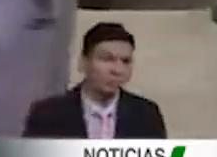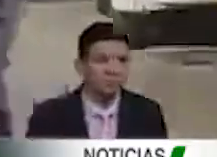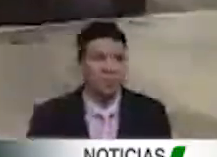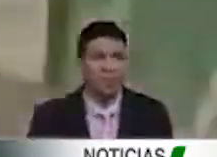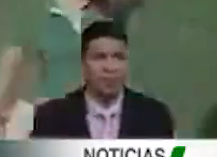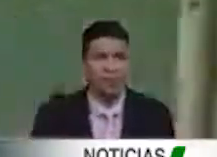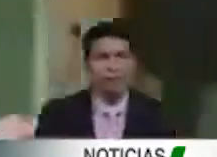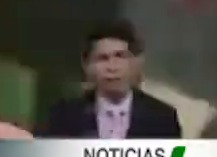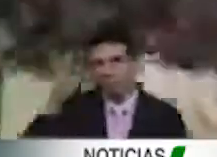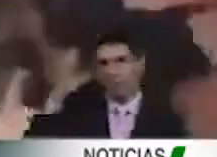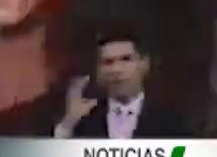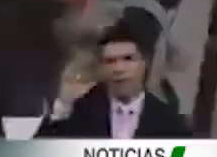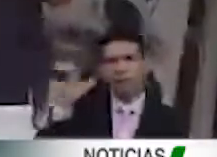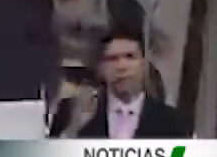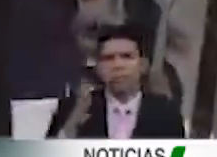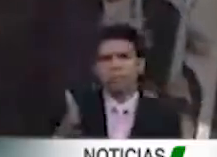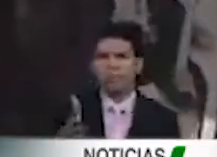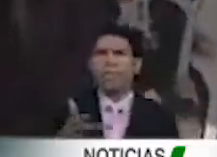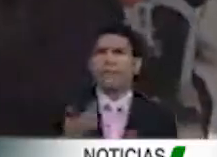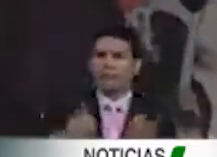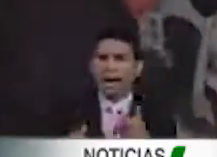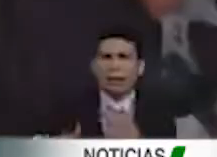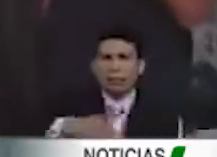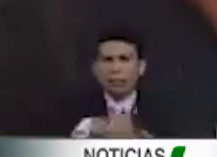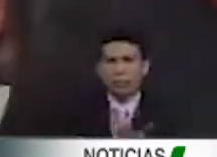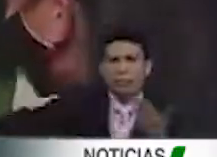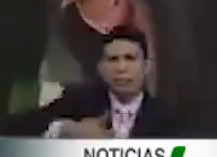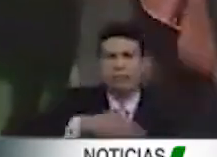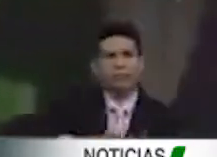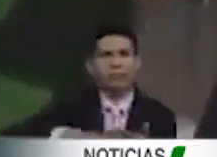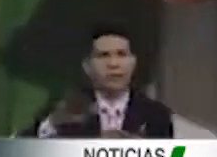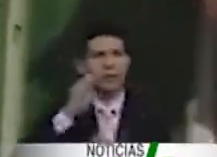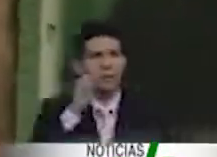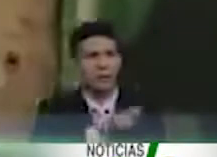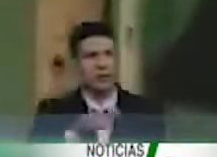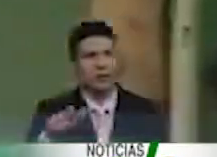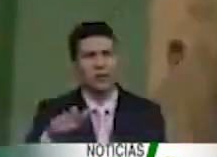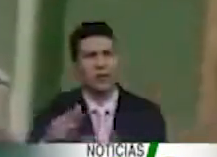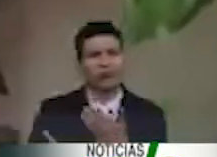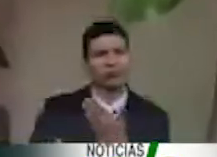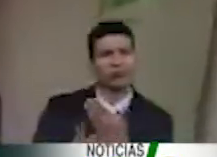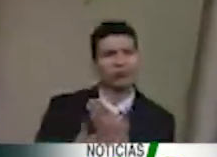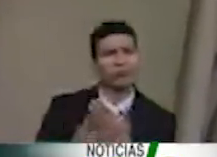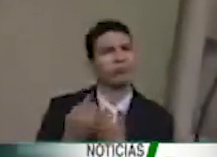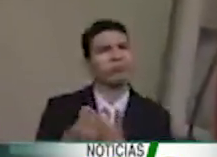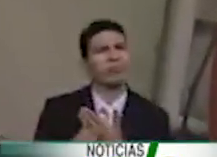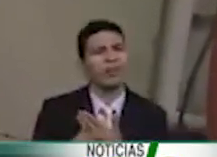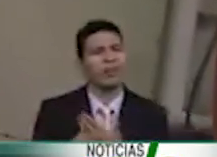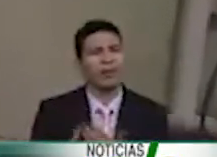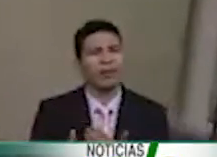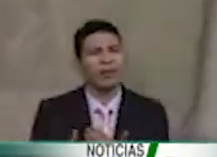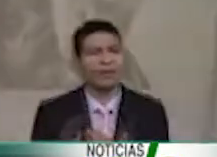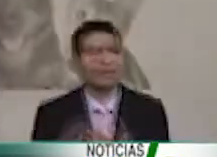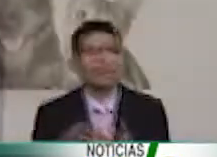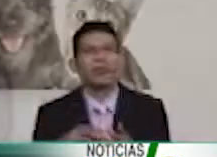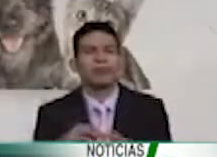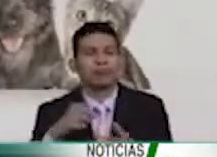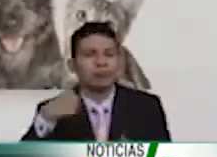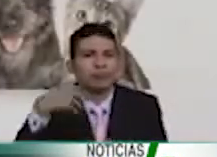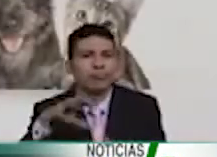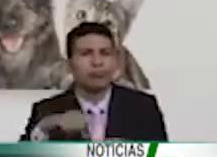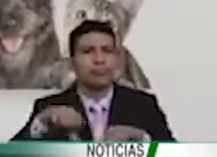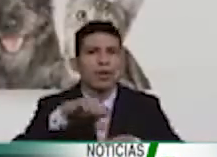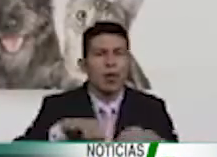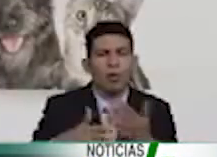Todas aquellas personas o entidades que realizan proyectos de emprendimiento relacionados con el cuidado y tenencia de los animales